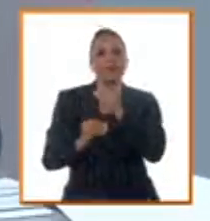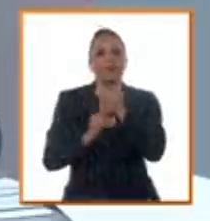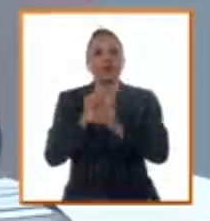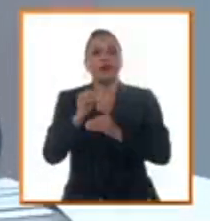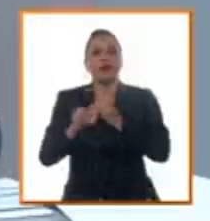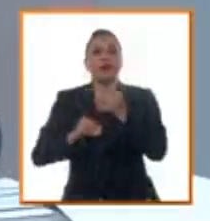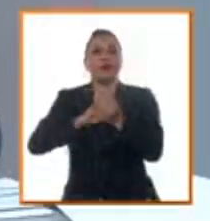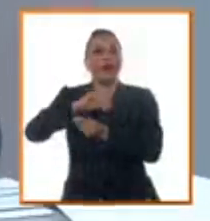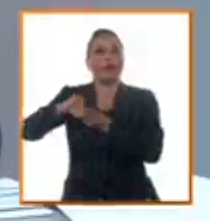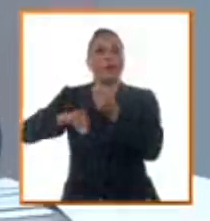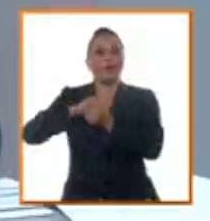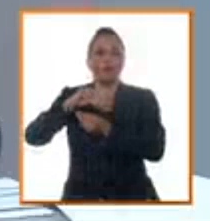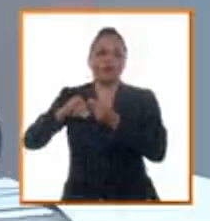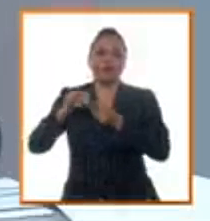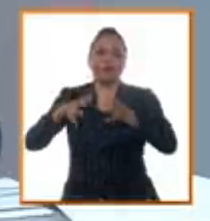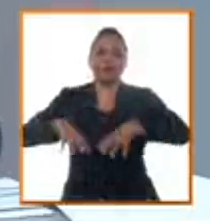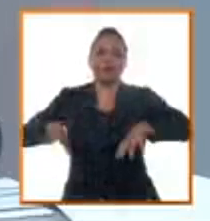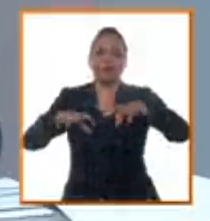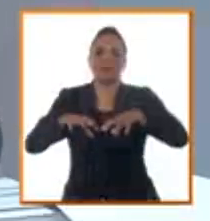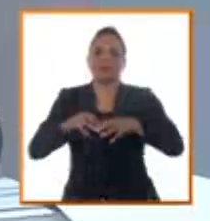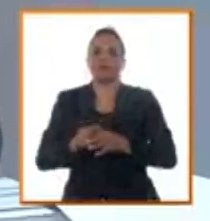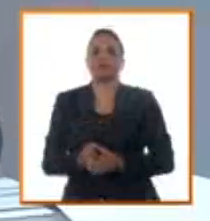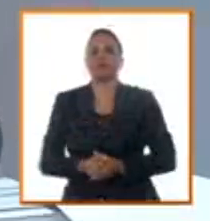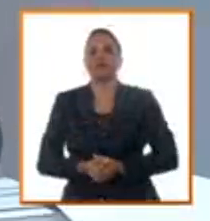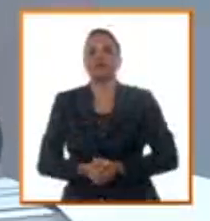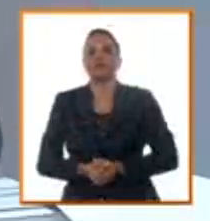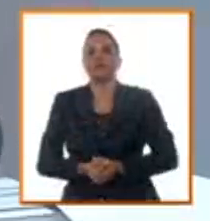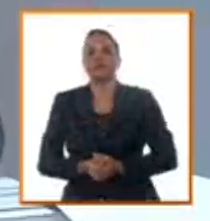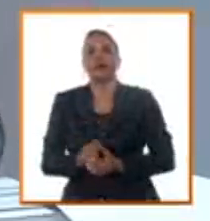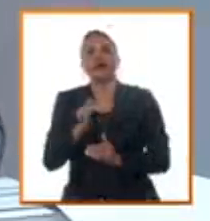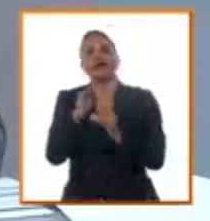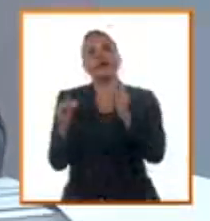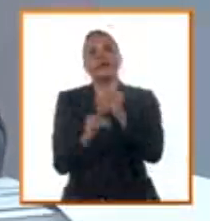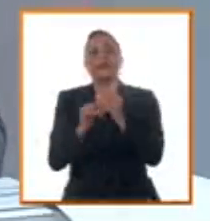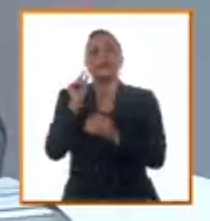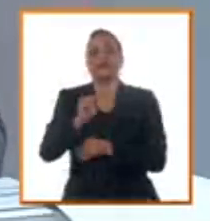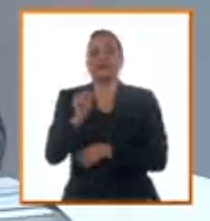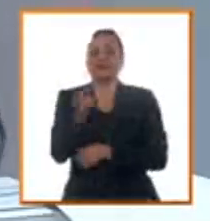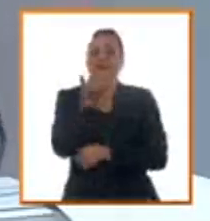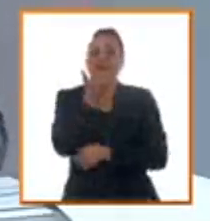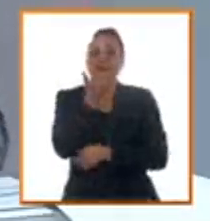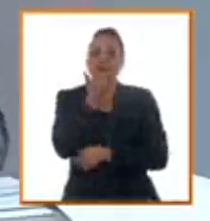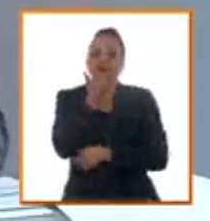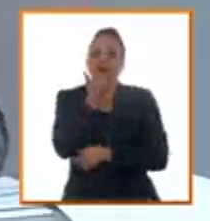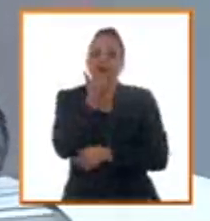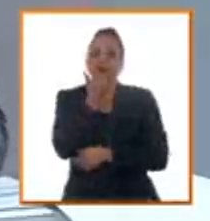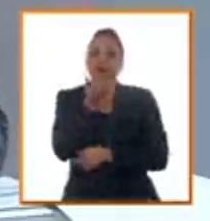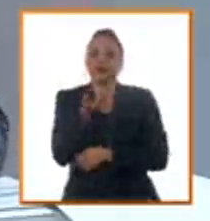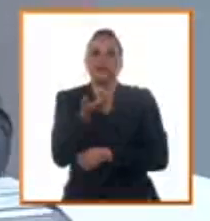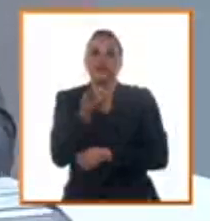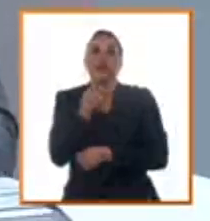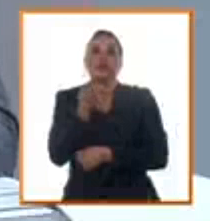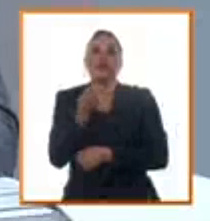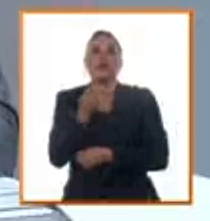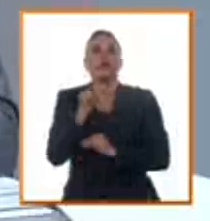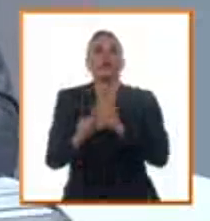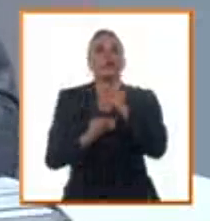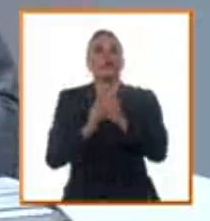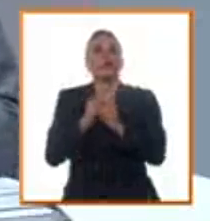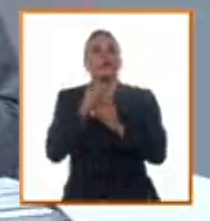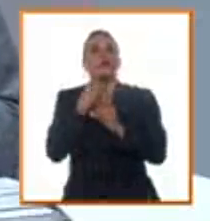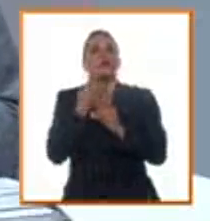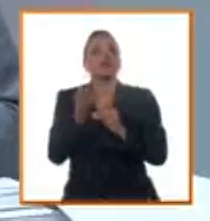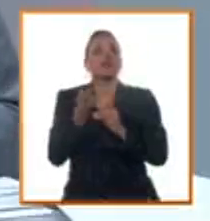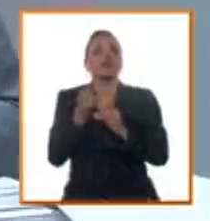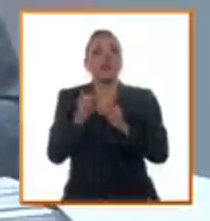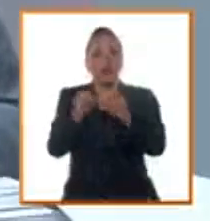tenemos menos de 100.000 personas afectadas por la sequía, y fundamentalmente se debe a la recuperación que han tenido las